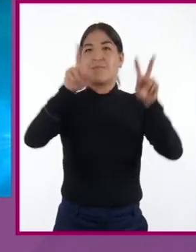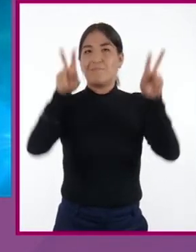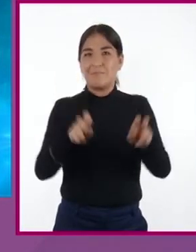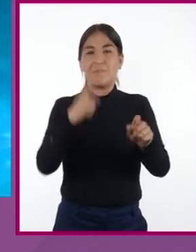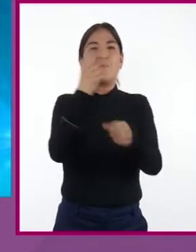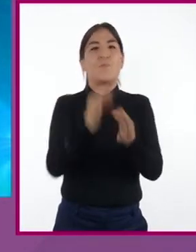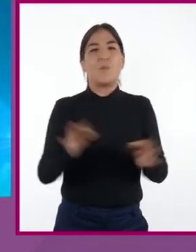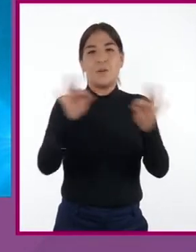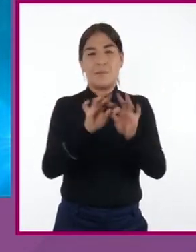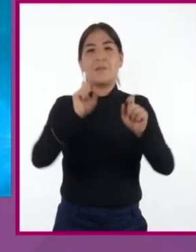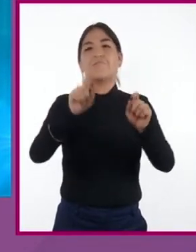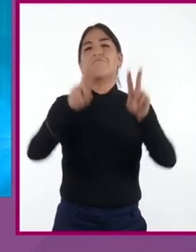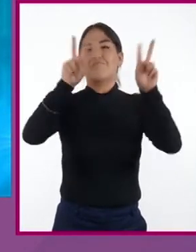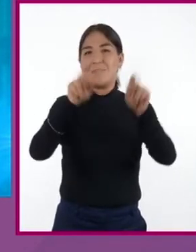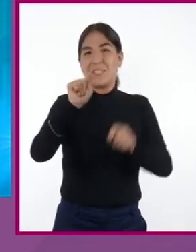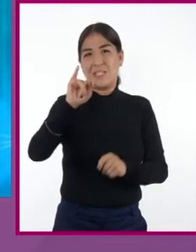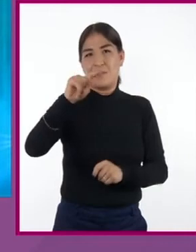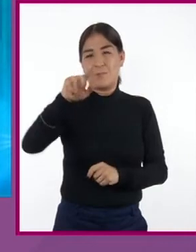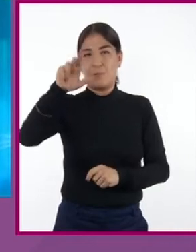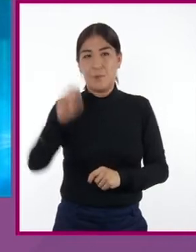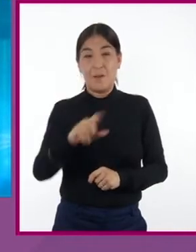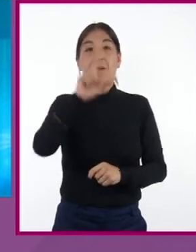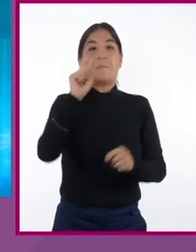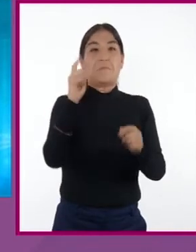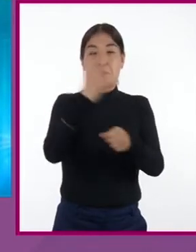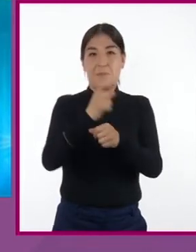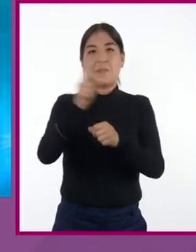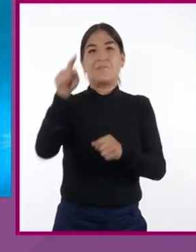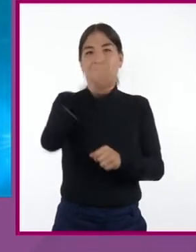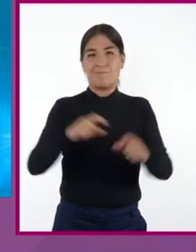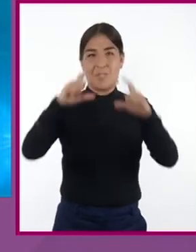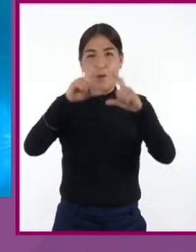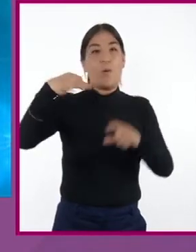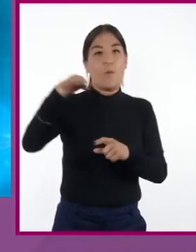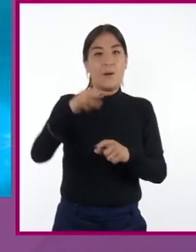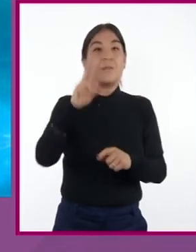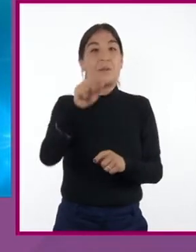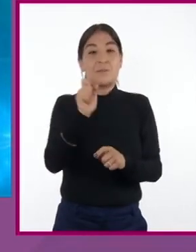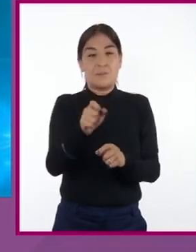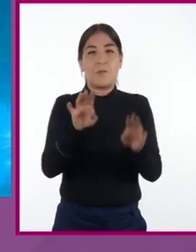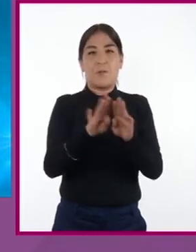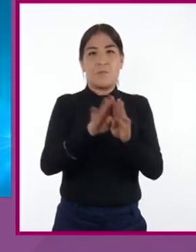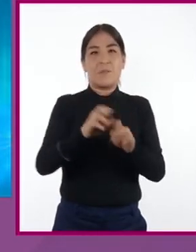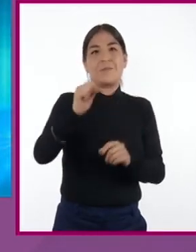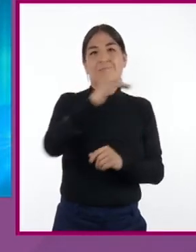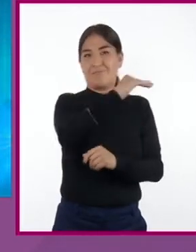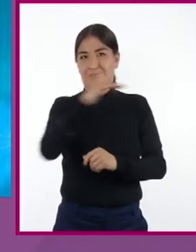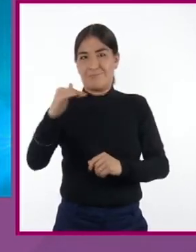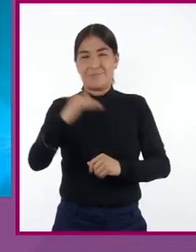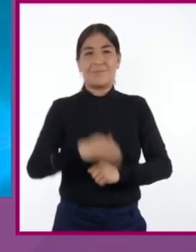a manera de título. Situarlo en el centro de la hoja, orientada de manera horizontal.